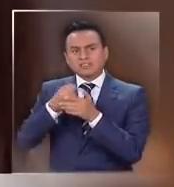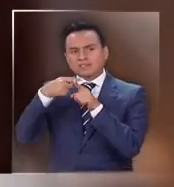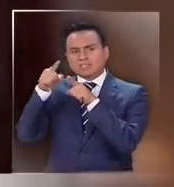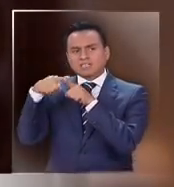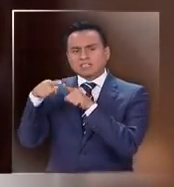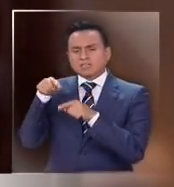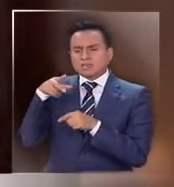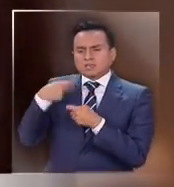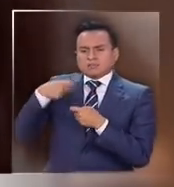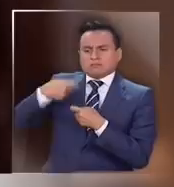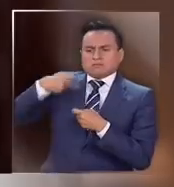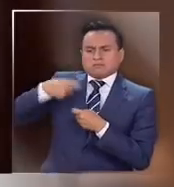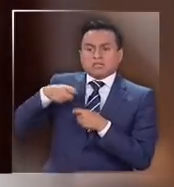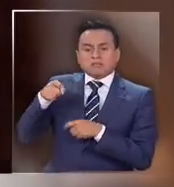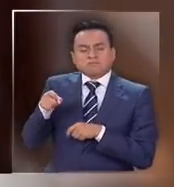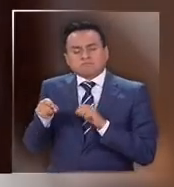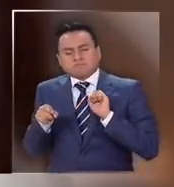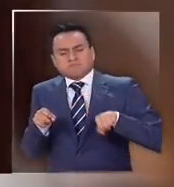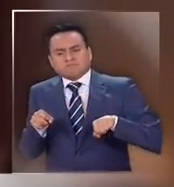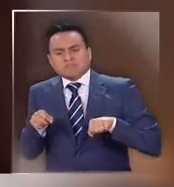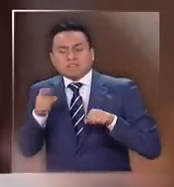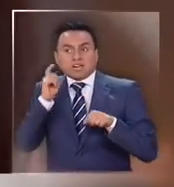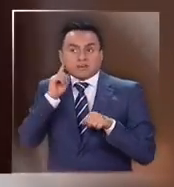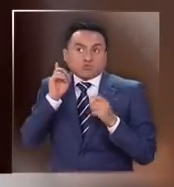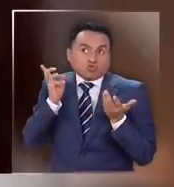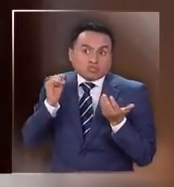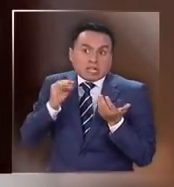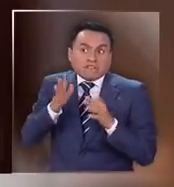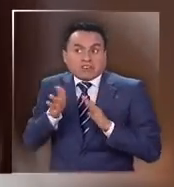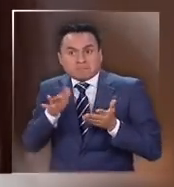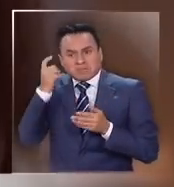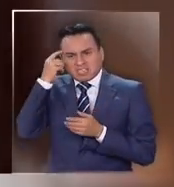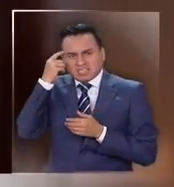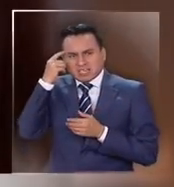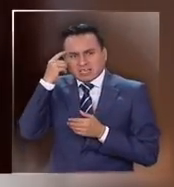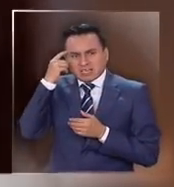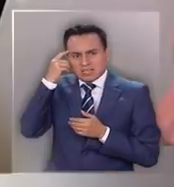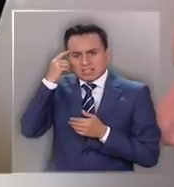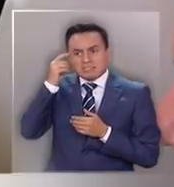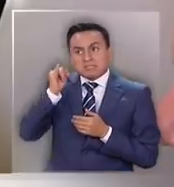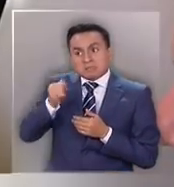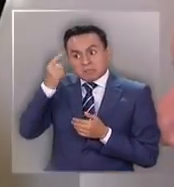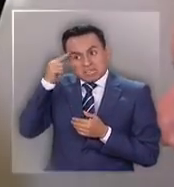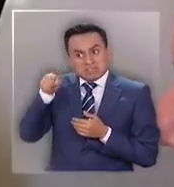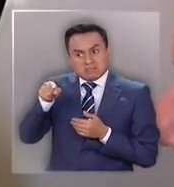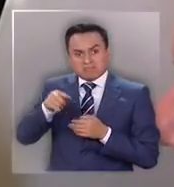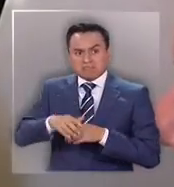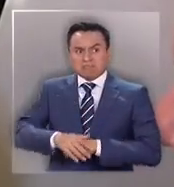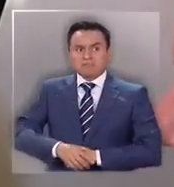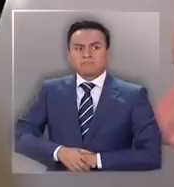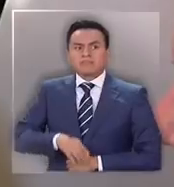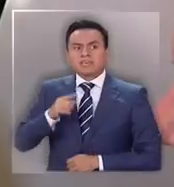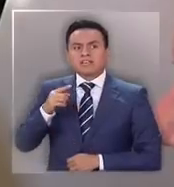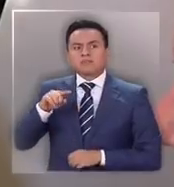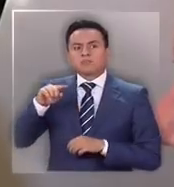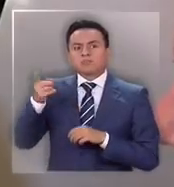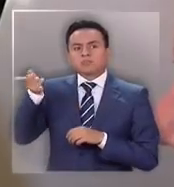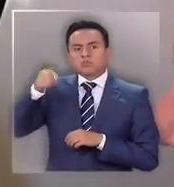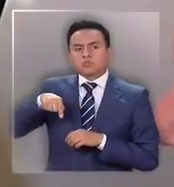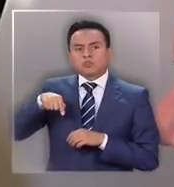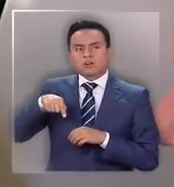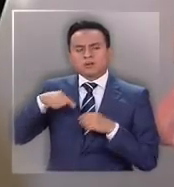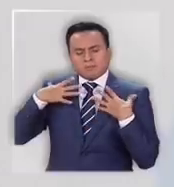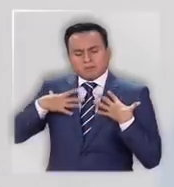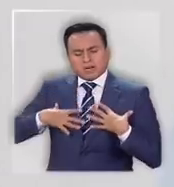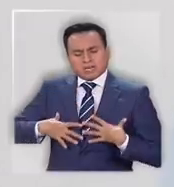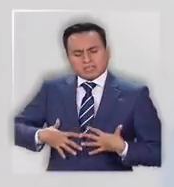no que él ignoró. ¿Quién sabe? Quizás los escuchó como tal vez, quizás los escuchó como sí. Él volvió solamente con una bata,